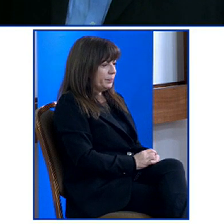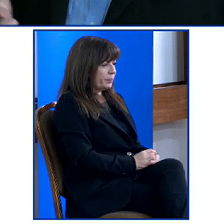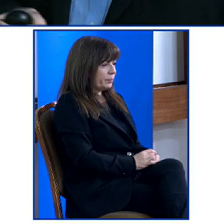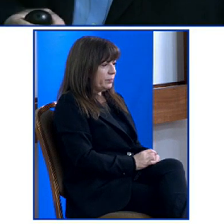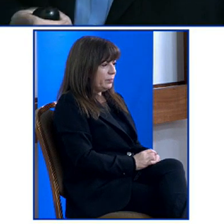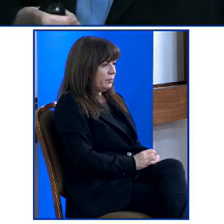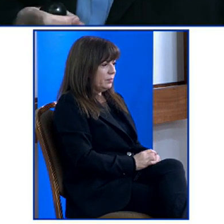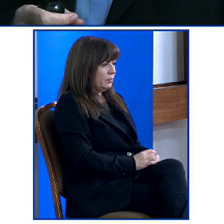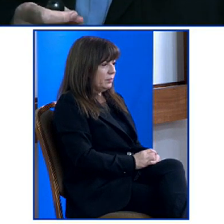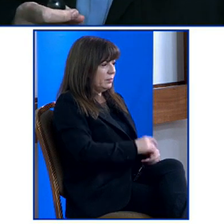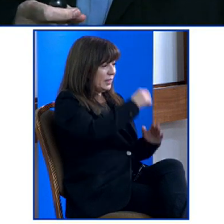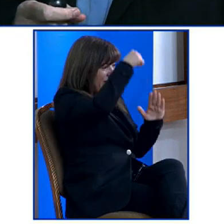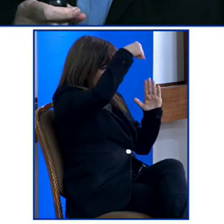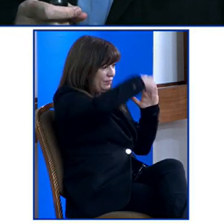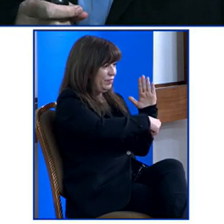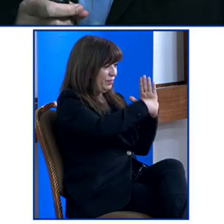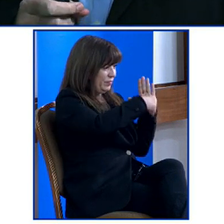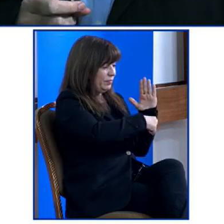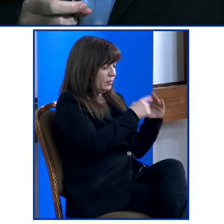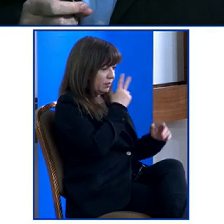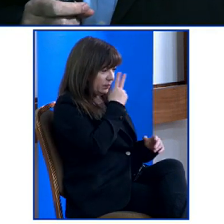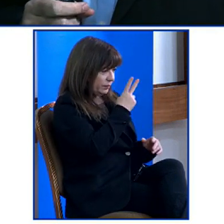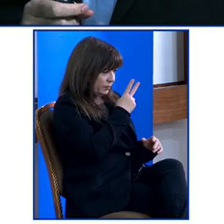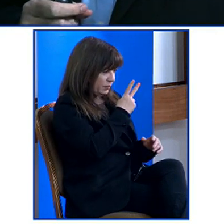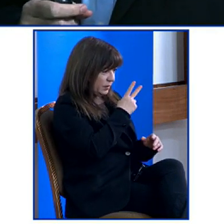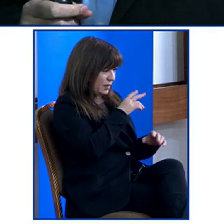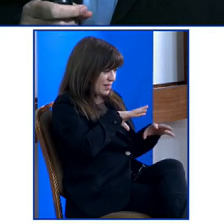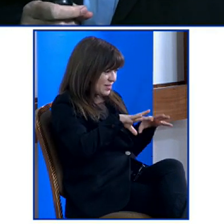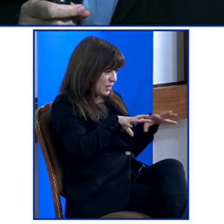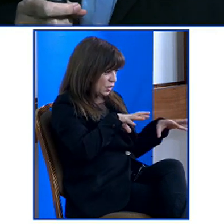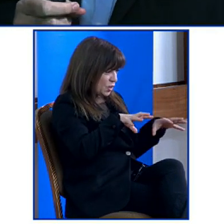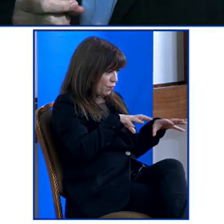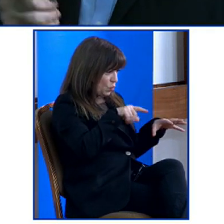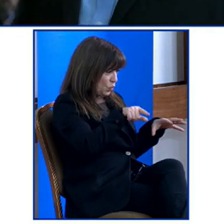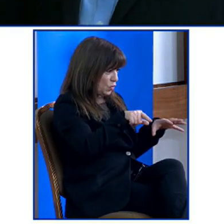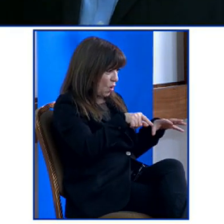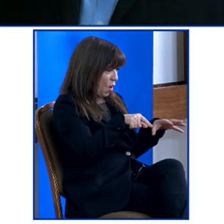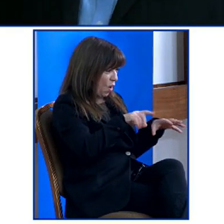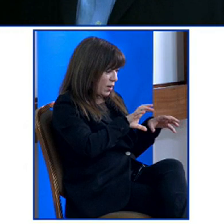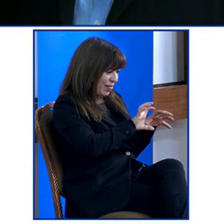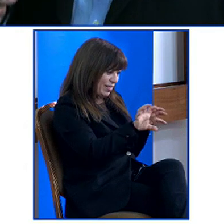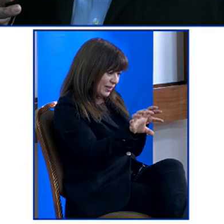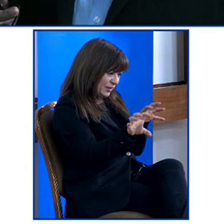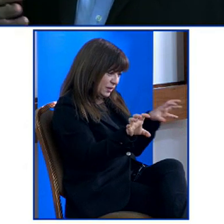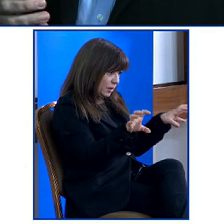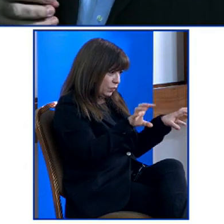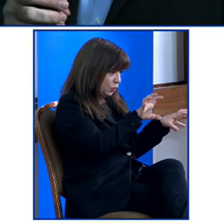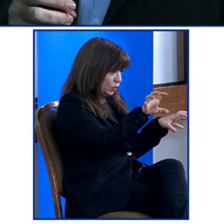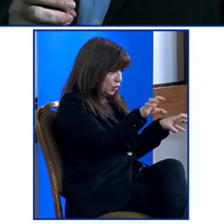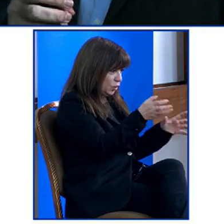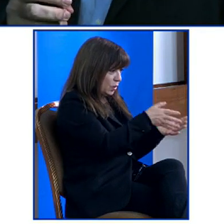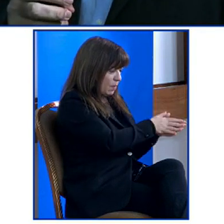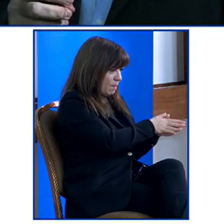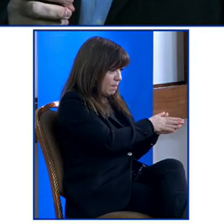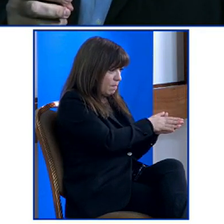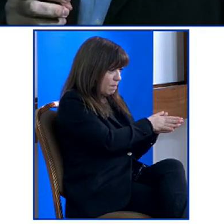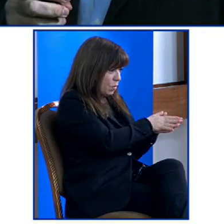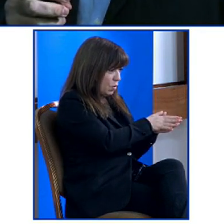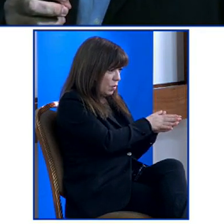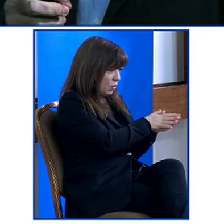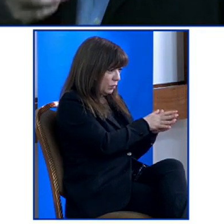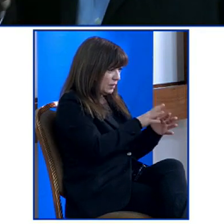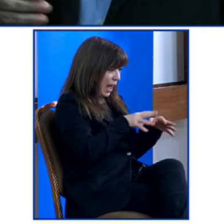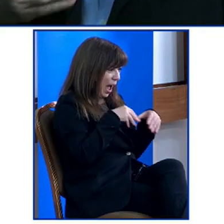en la parte inferior lo que se ve es la distribución de la mortalidad una vez se aplica